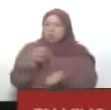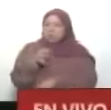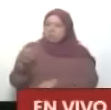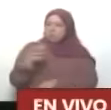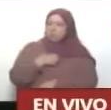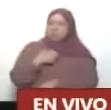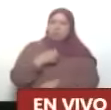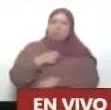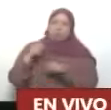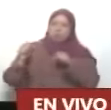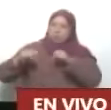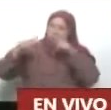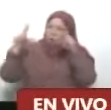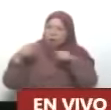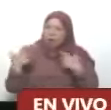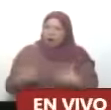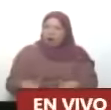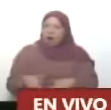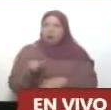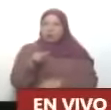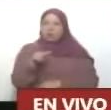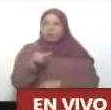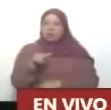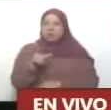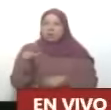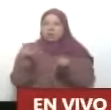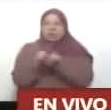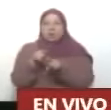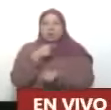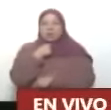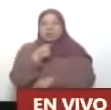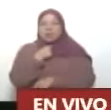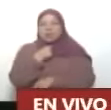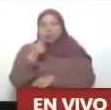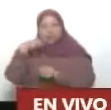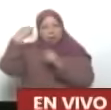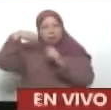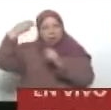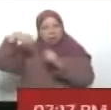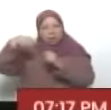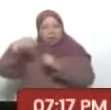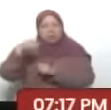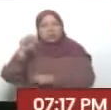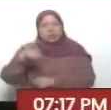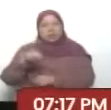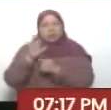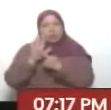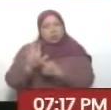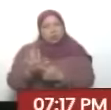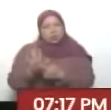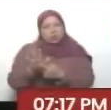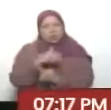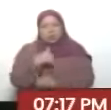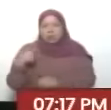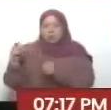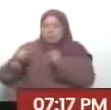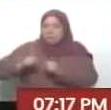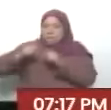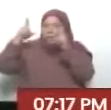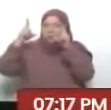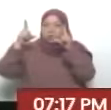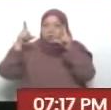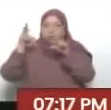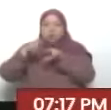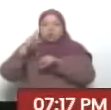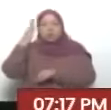ser, esto no puede ser. O es extraterrestre, yo no sé qué es. ¿Quieren ver el video? Yo quiero mostrarlo porque yo quedé muy impresionado. Yo